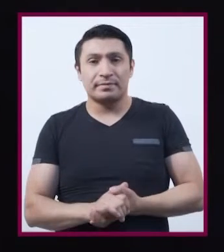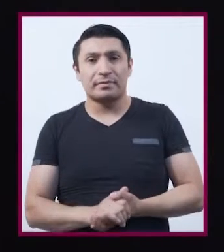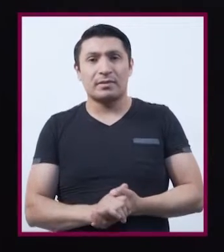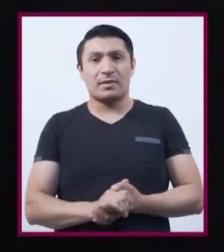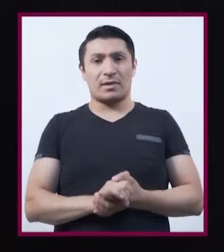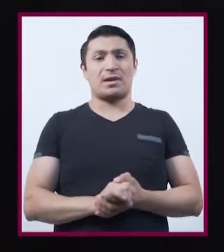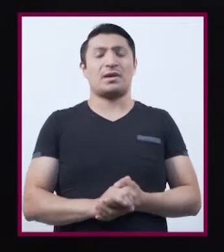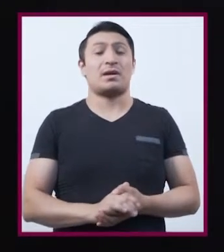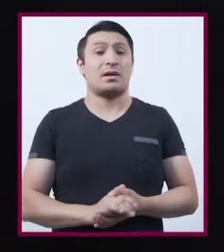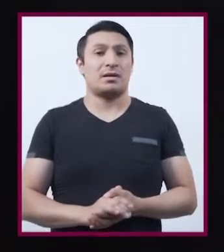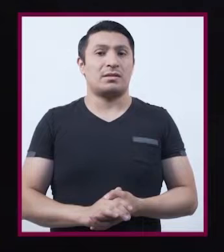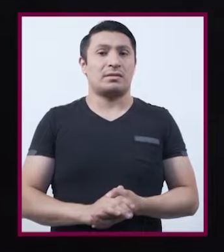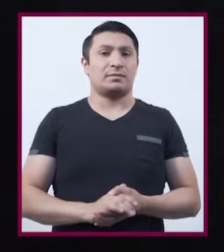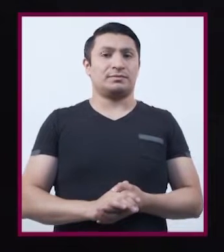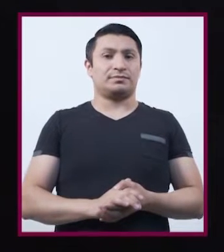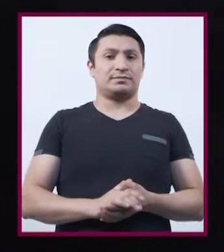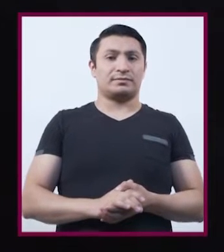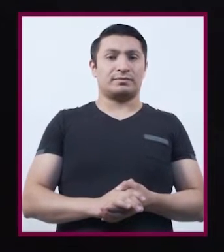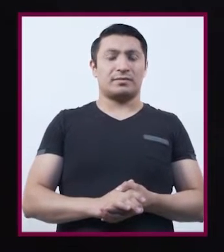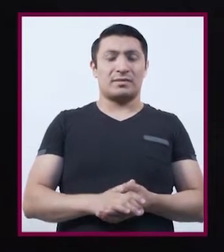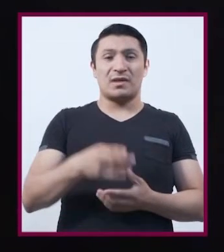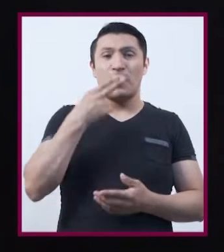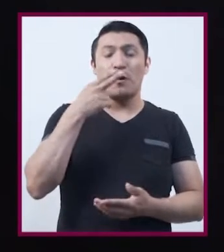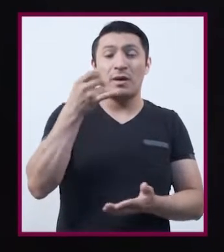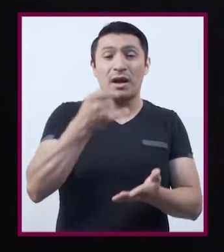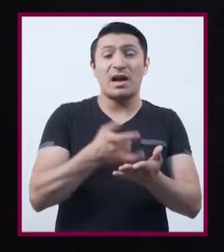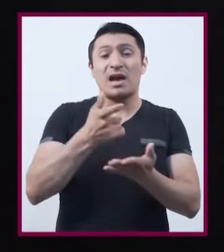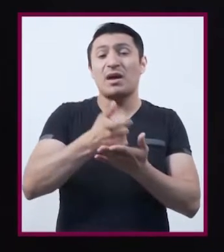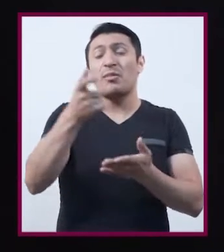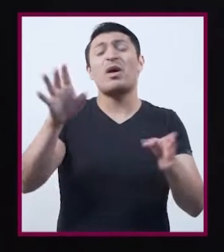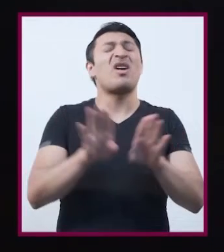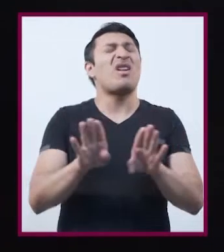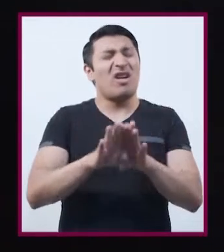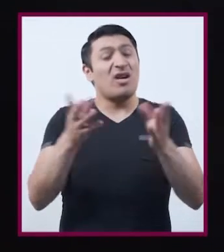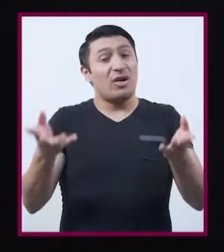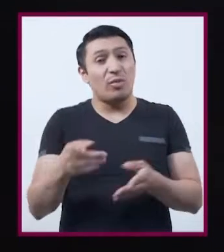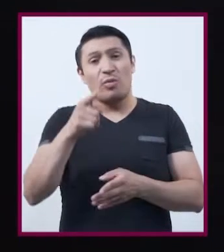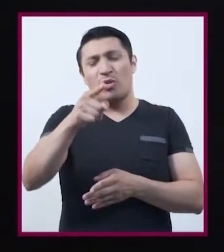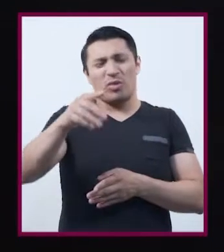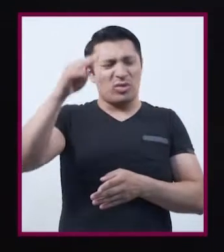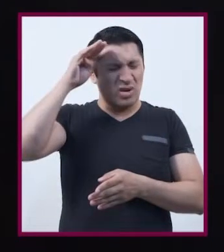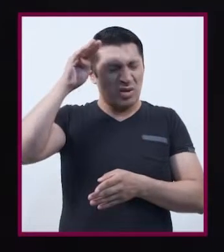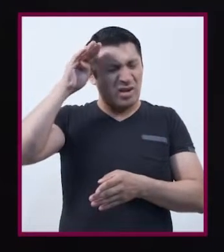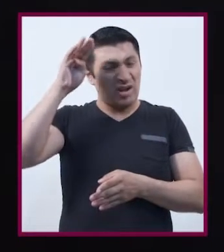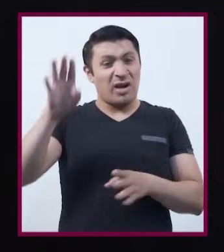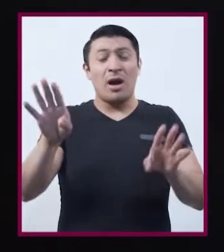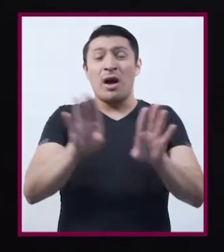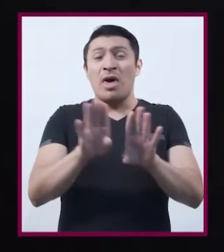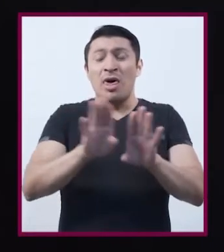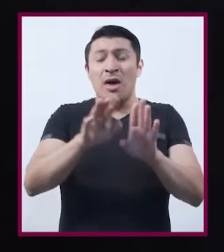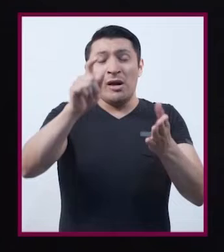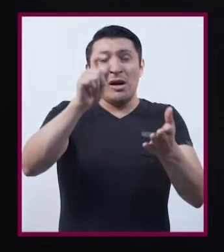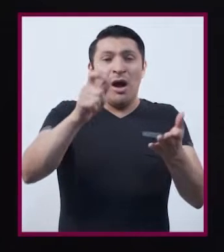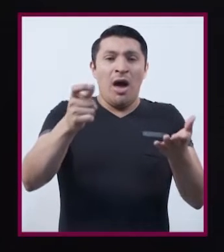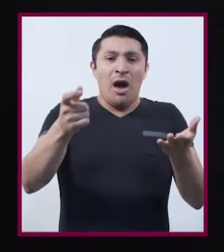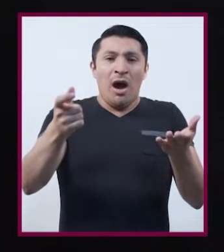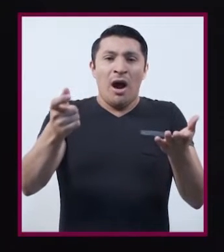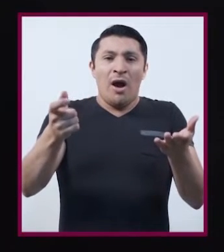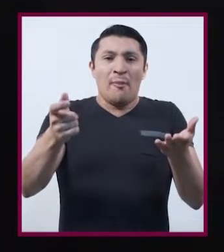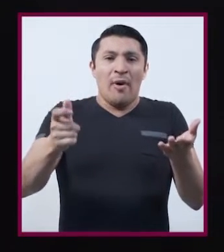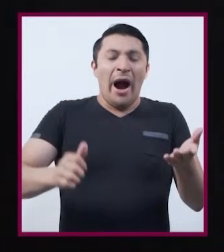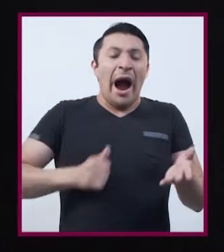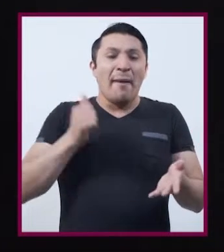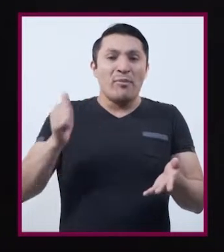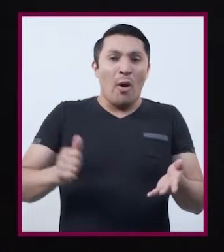los ciudadanos. Sin embargo, ¿cómo se ve reflejado el uso de tales impuestos? ¿Alguna vez te has preguntado de